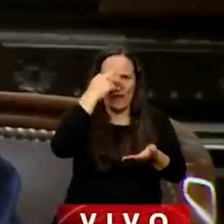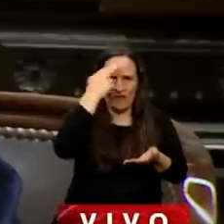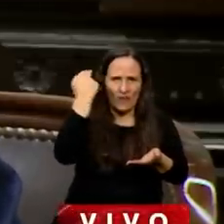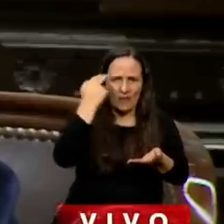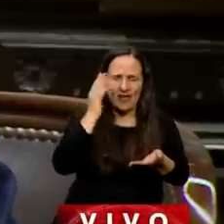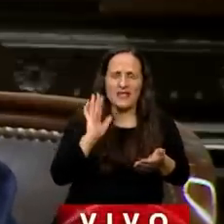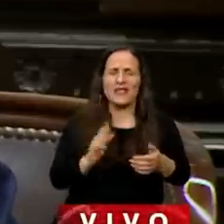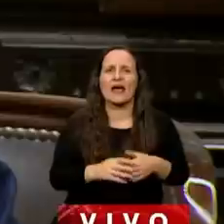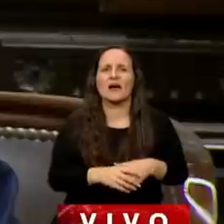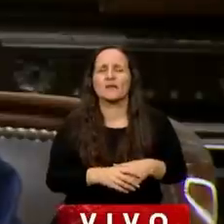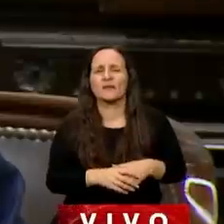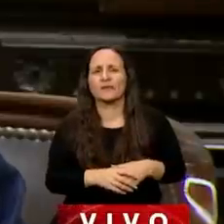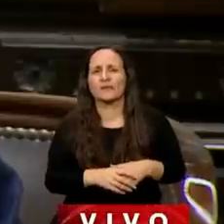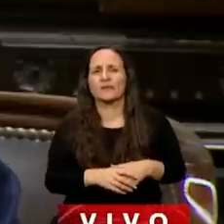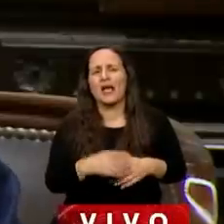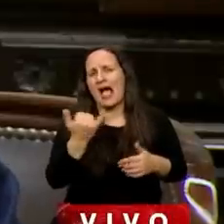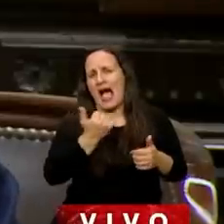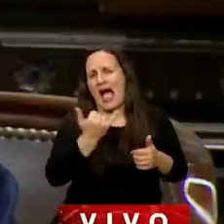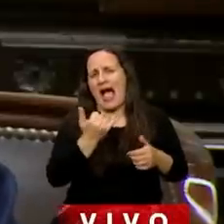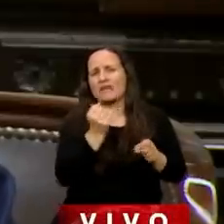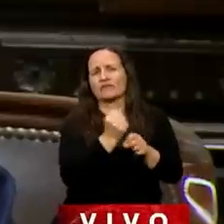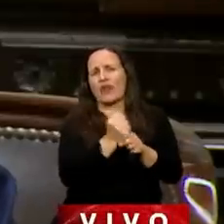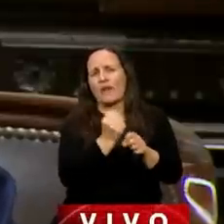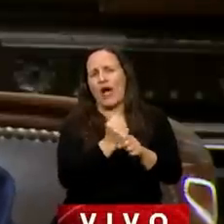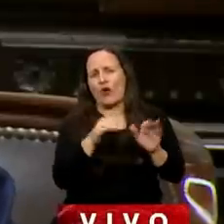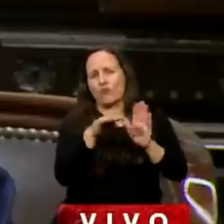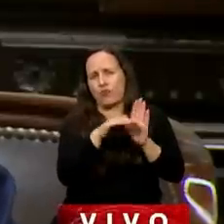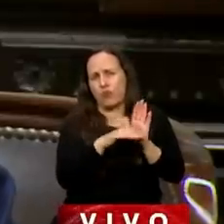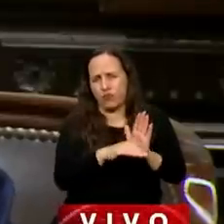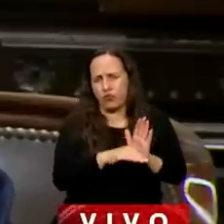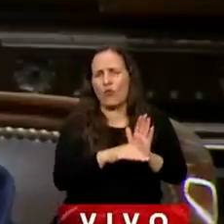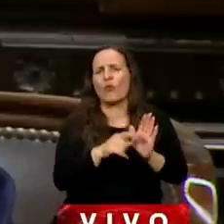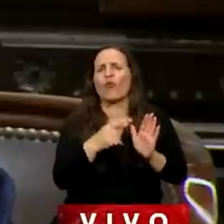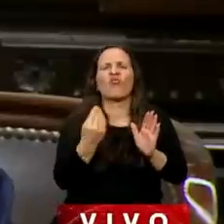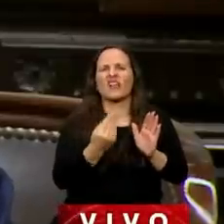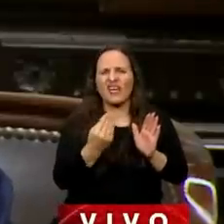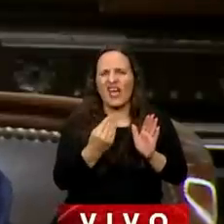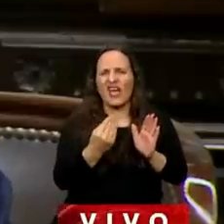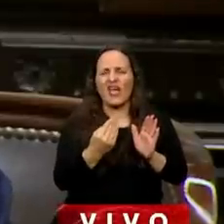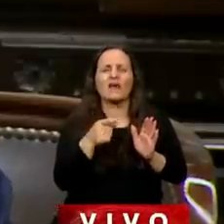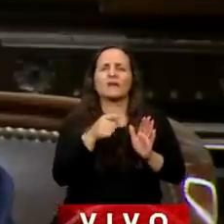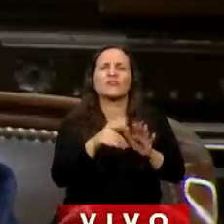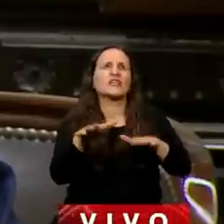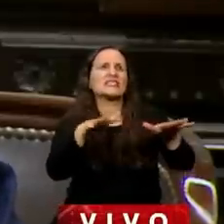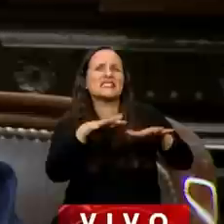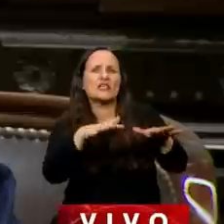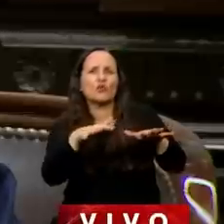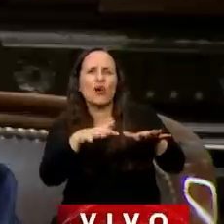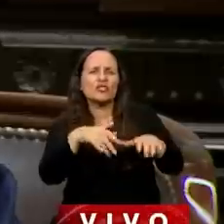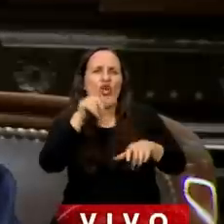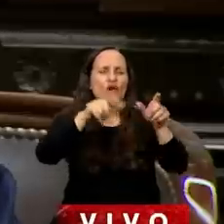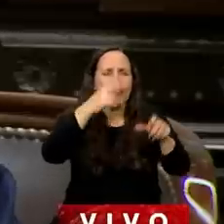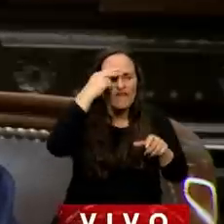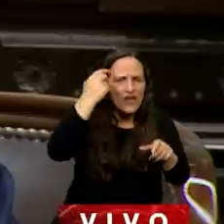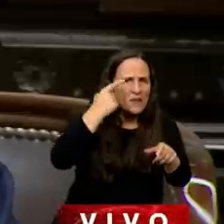entre varias funciones tiene la siguiente: realizar el seguimiento de la situación de la fuerza laboral